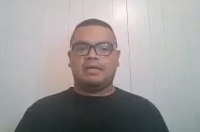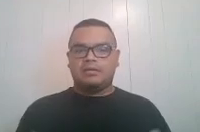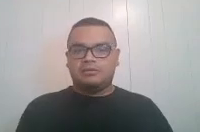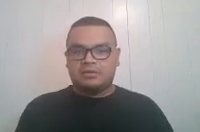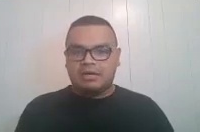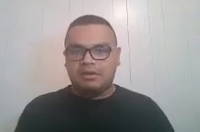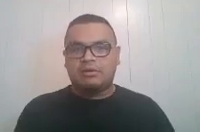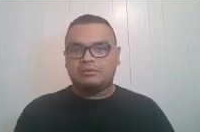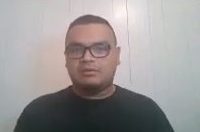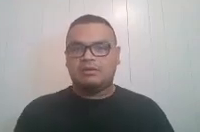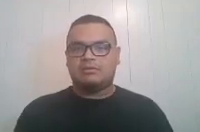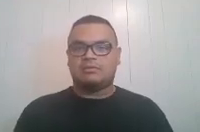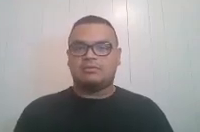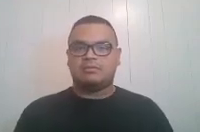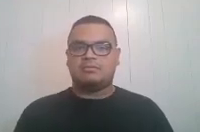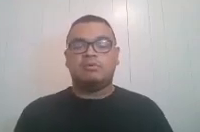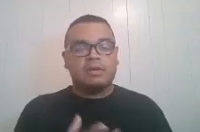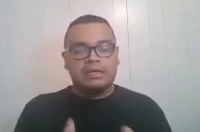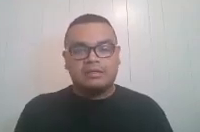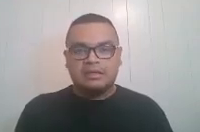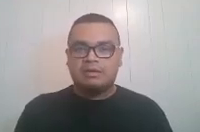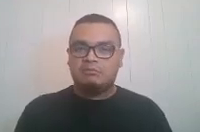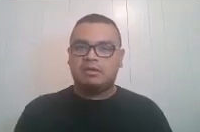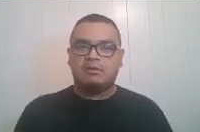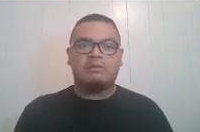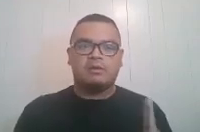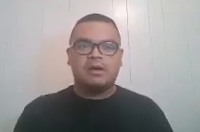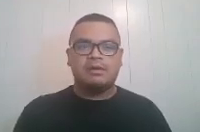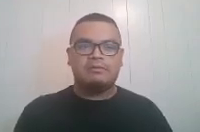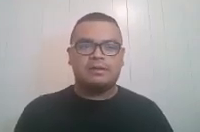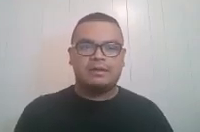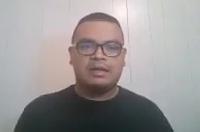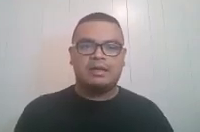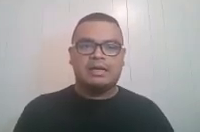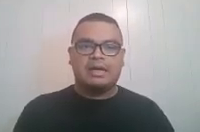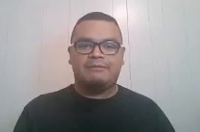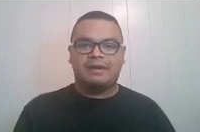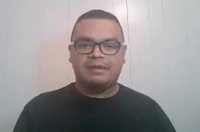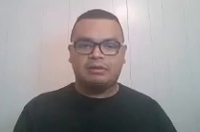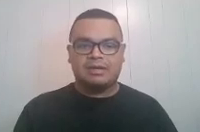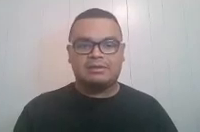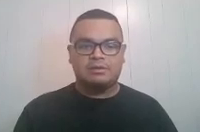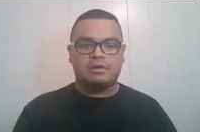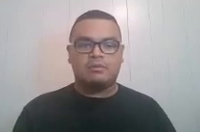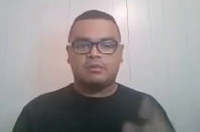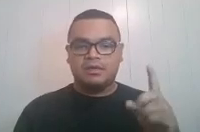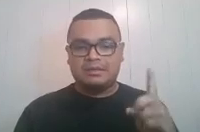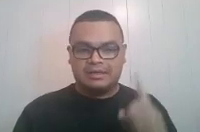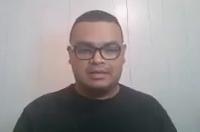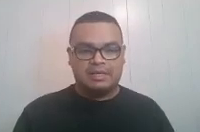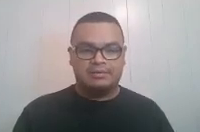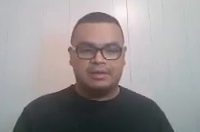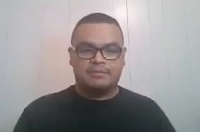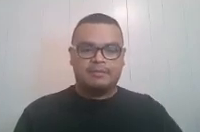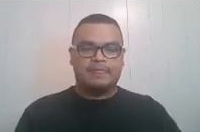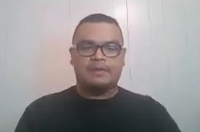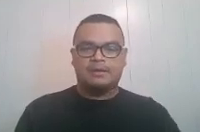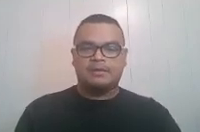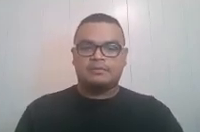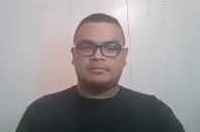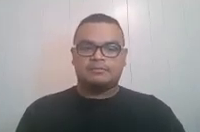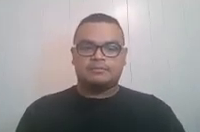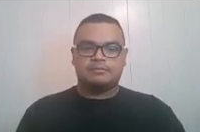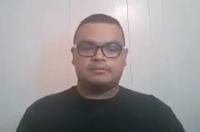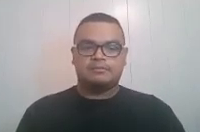de estos amigos católicos. Porque él dice que no es mediadora, pero vamos a ver a Fernando Casanova, como dice aquí, mire bien.